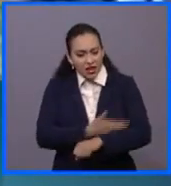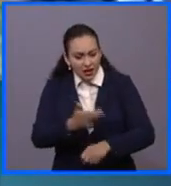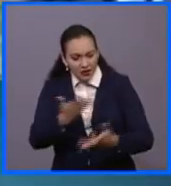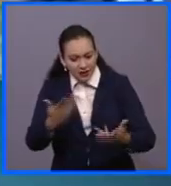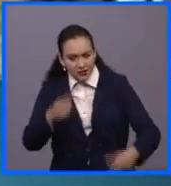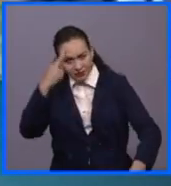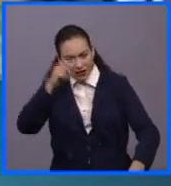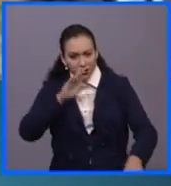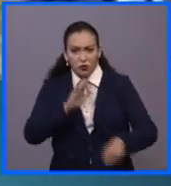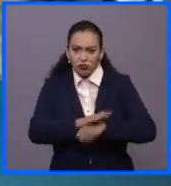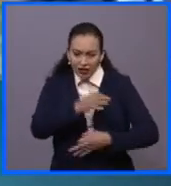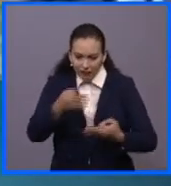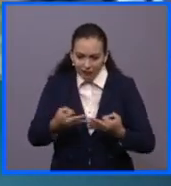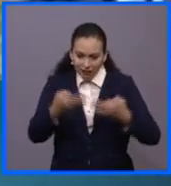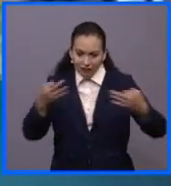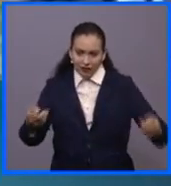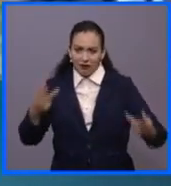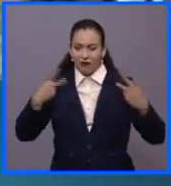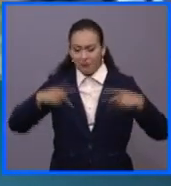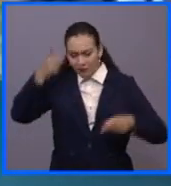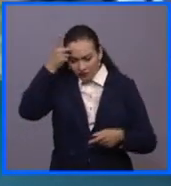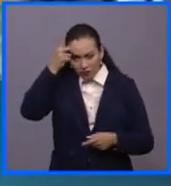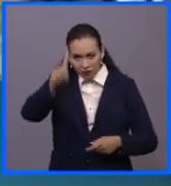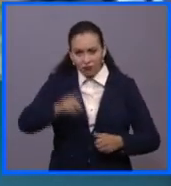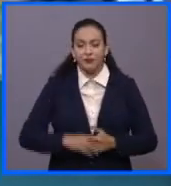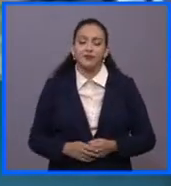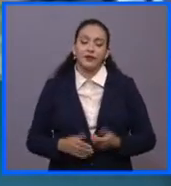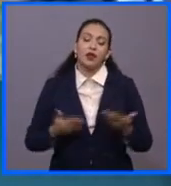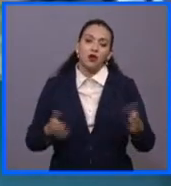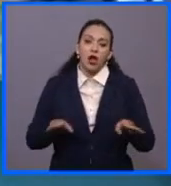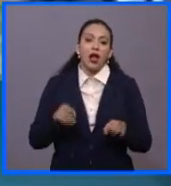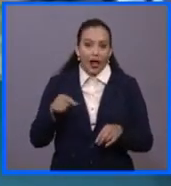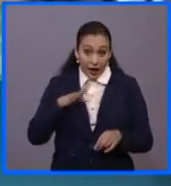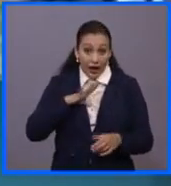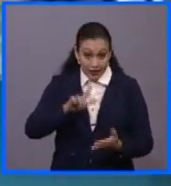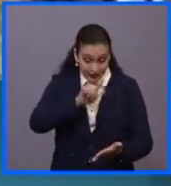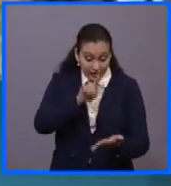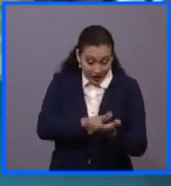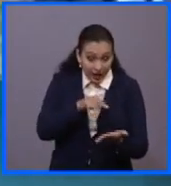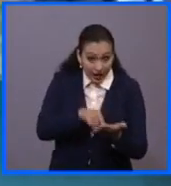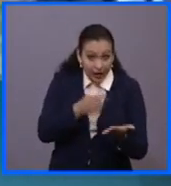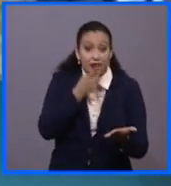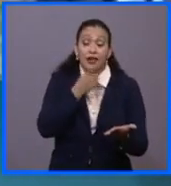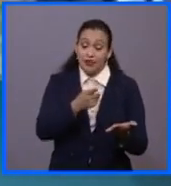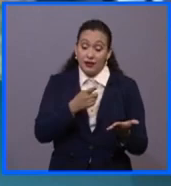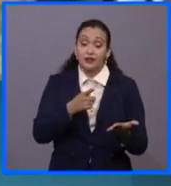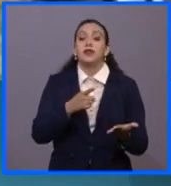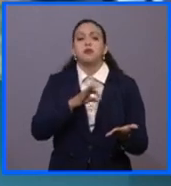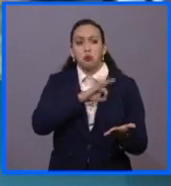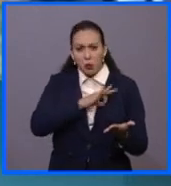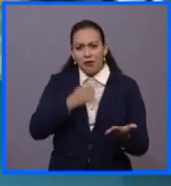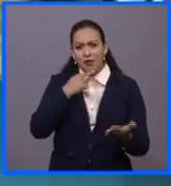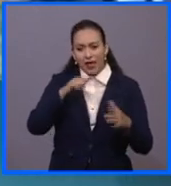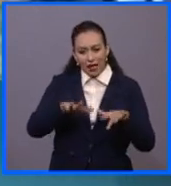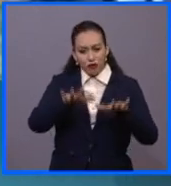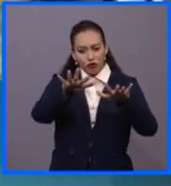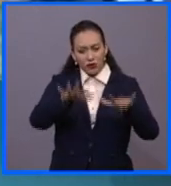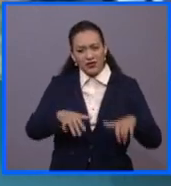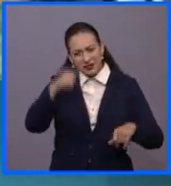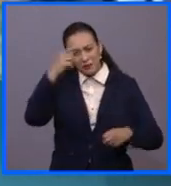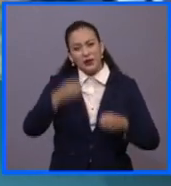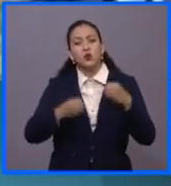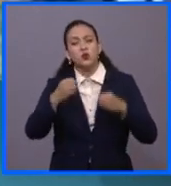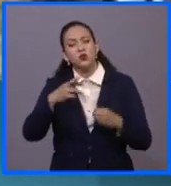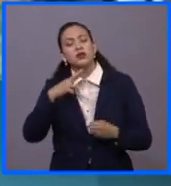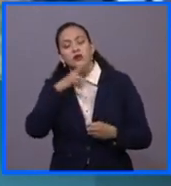que nos da para que la justicia sea ágil. Pueden ser esas dos audiencias de depuración y de